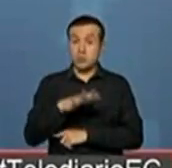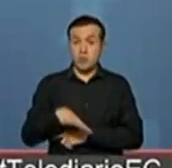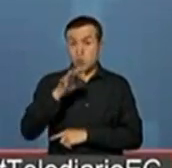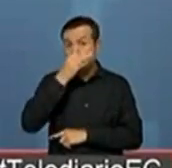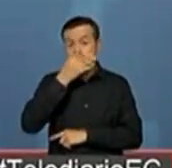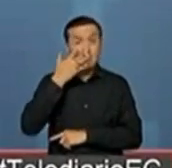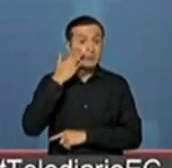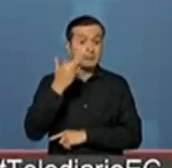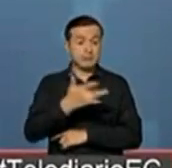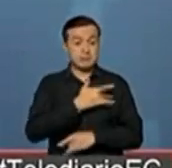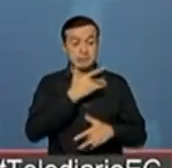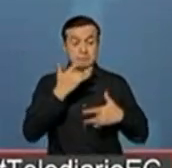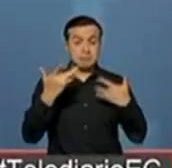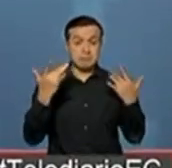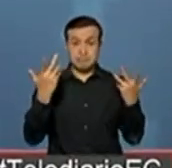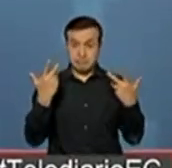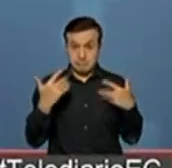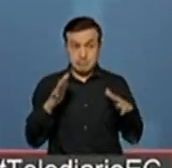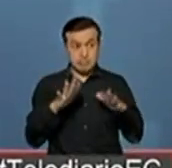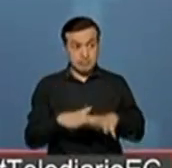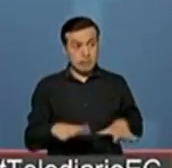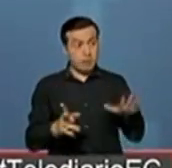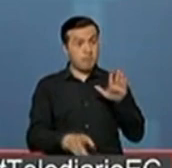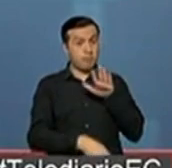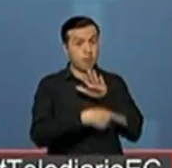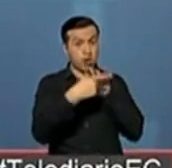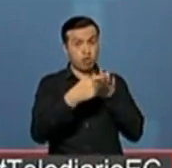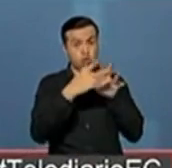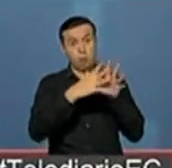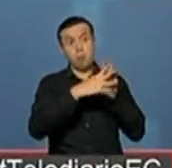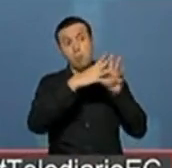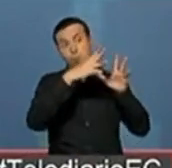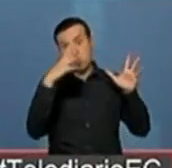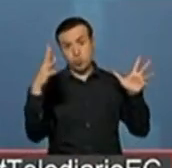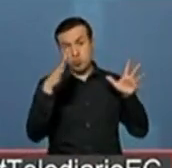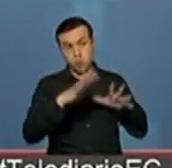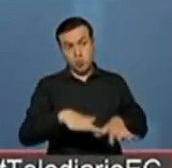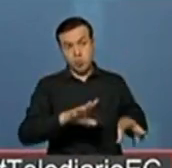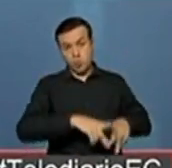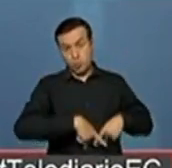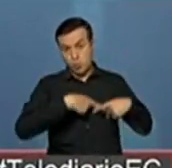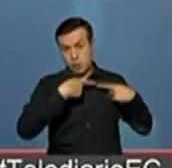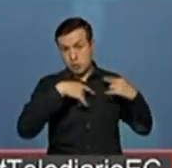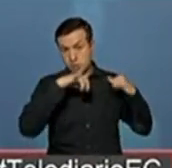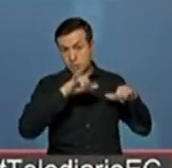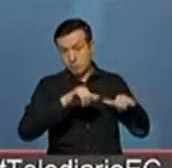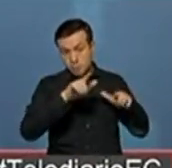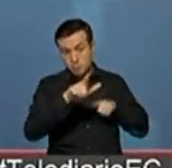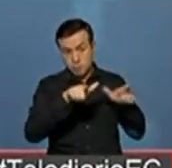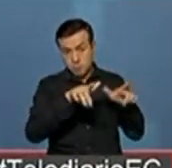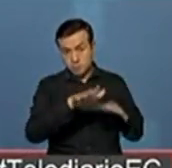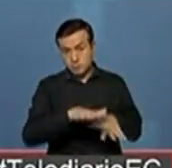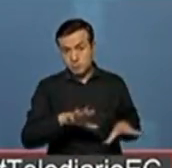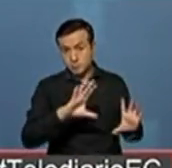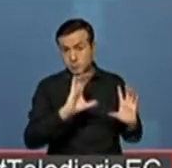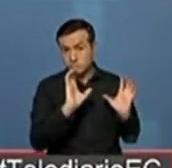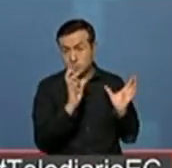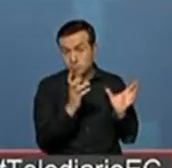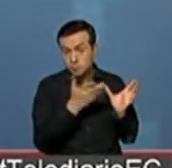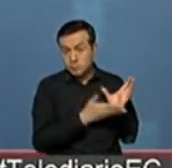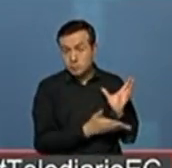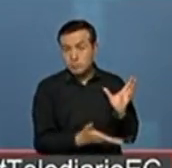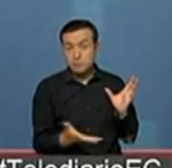se sentían de que a pesar de que han sido las zonas donde ellos habitan, las que son las fuentes de petróleo en el